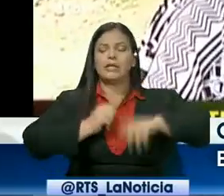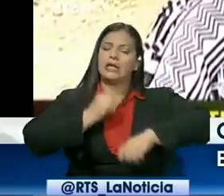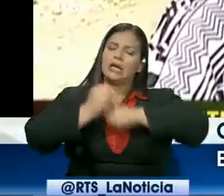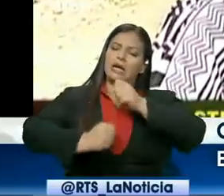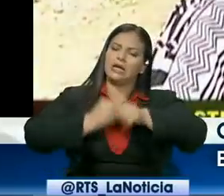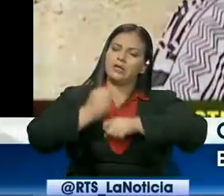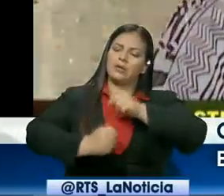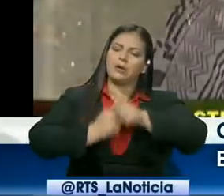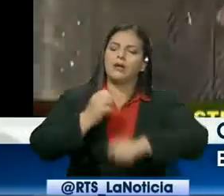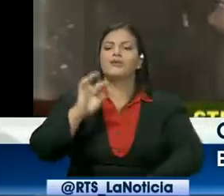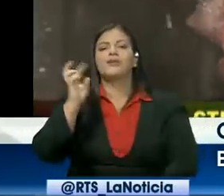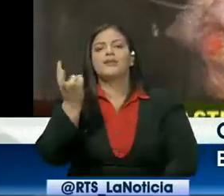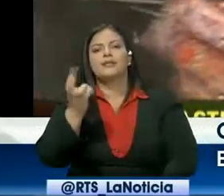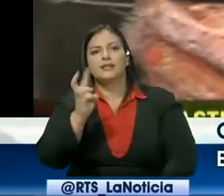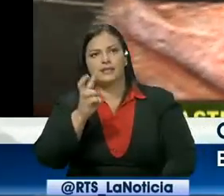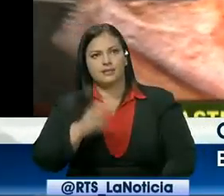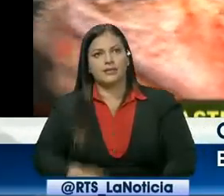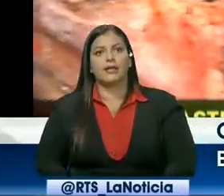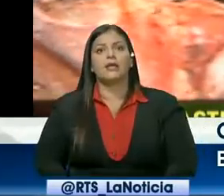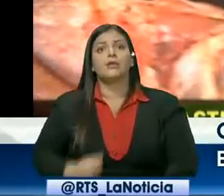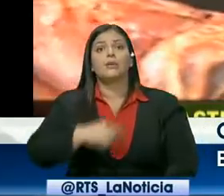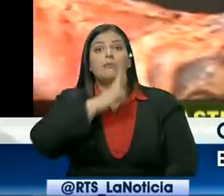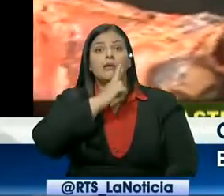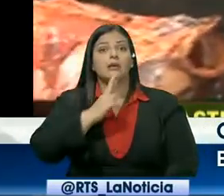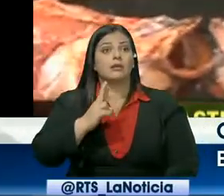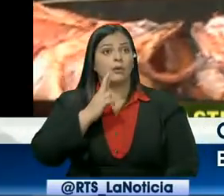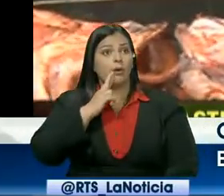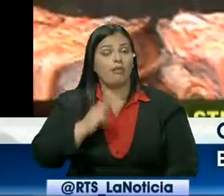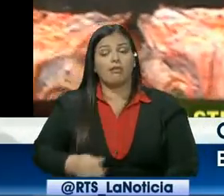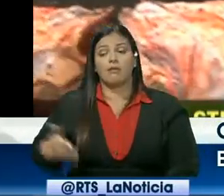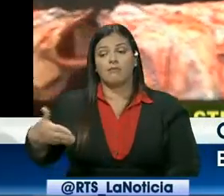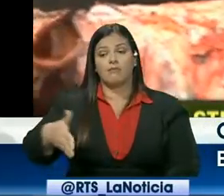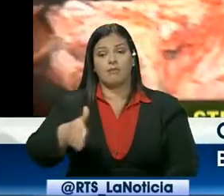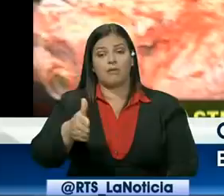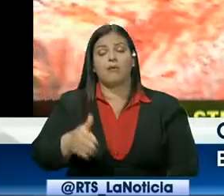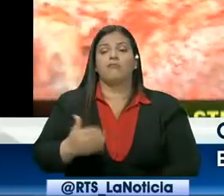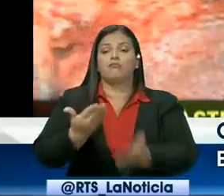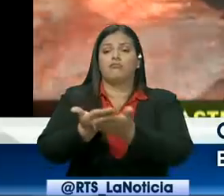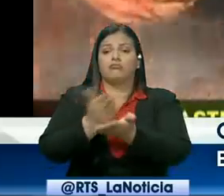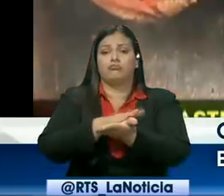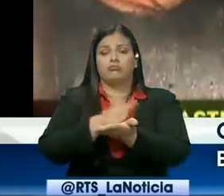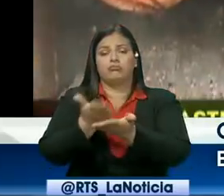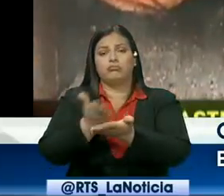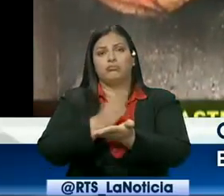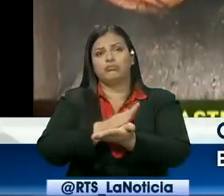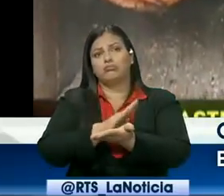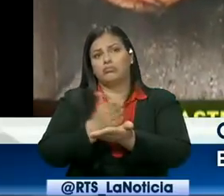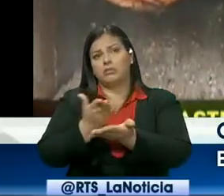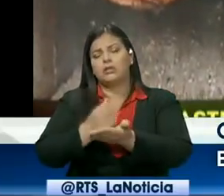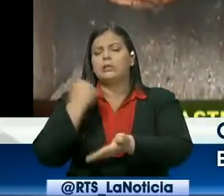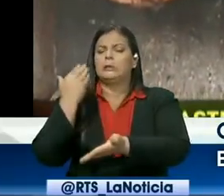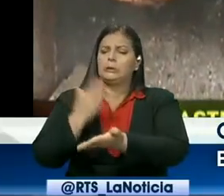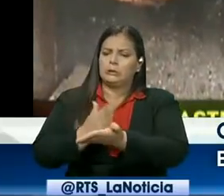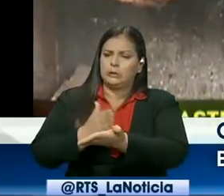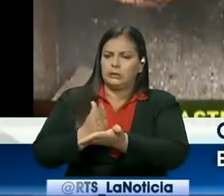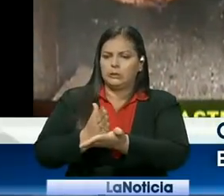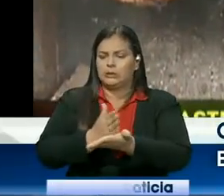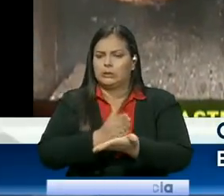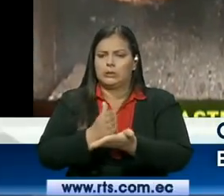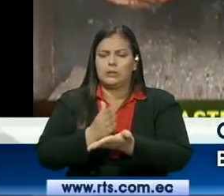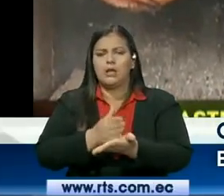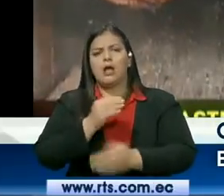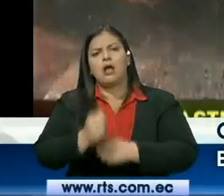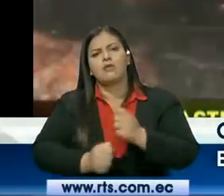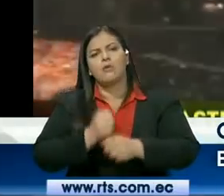las tilapias ahumadas. Las preparo con ajo